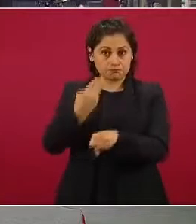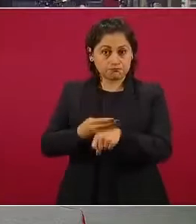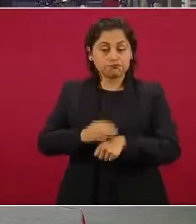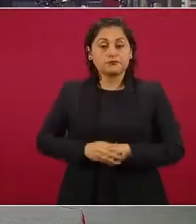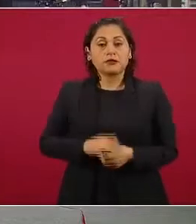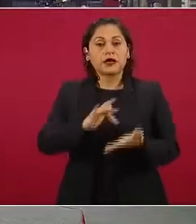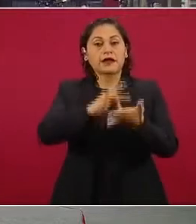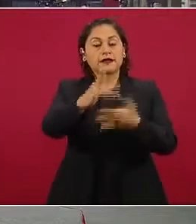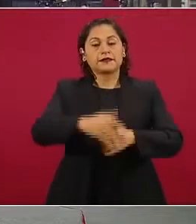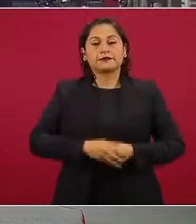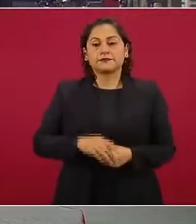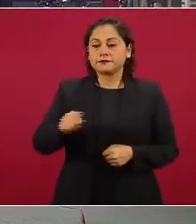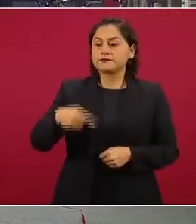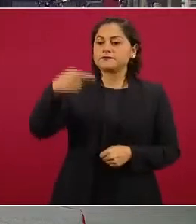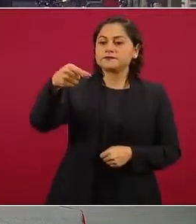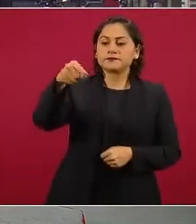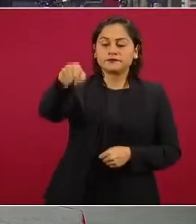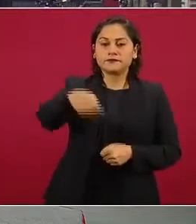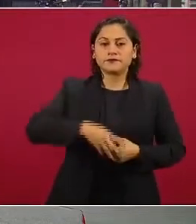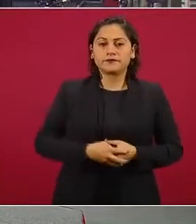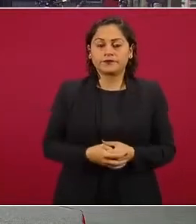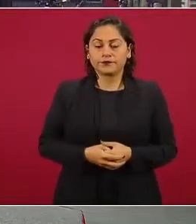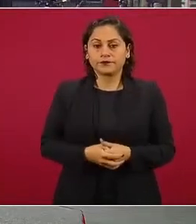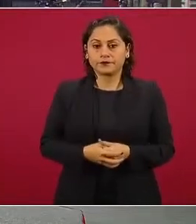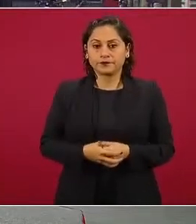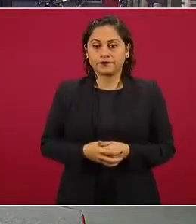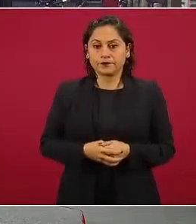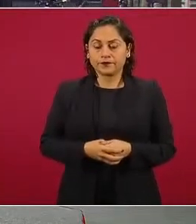Ahí atrás, ¿no?